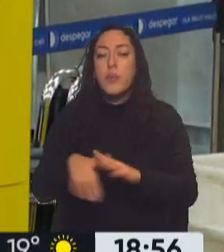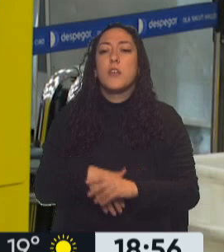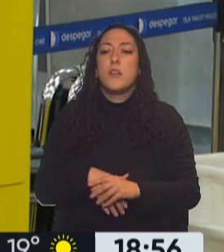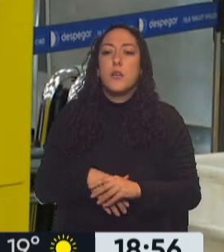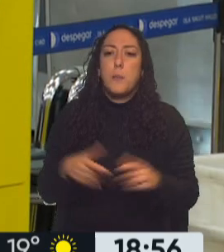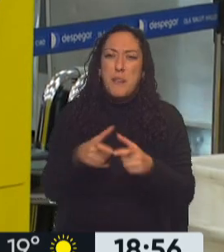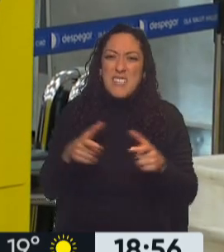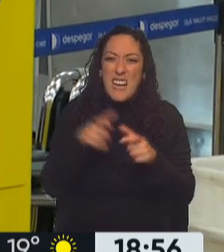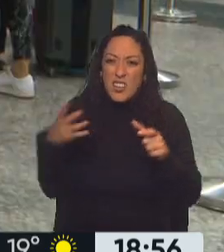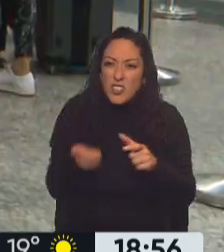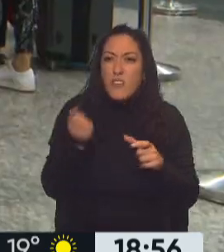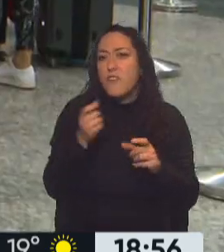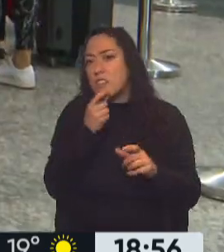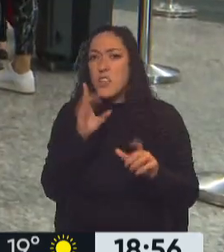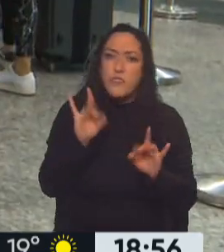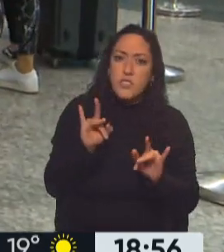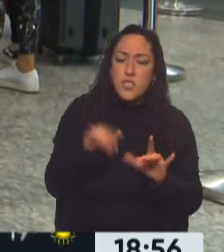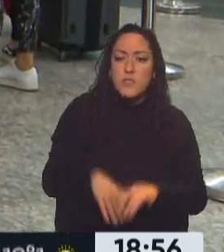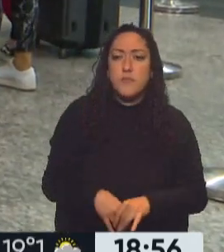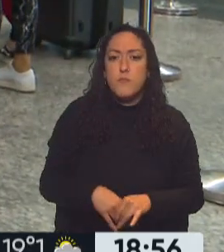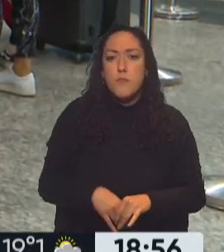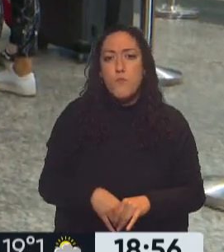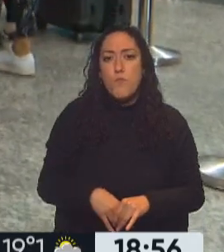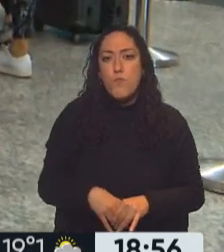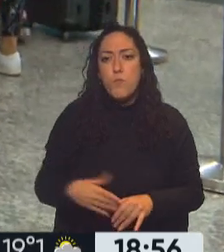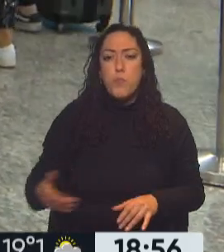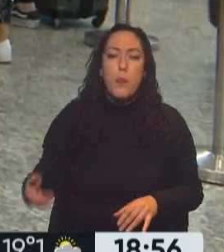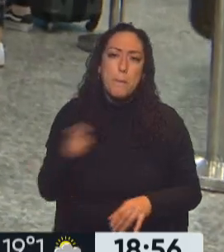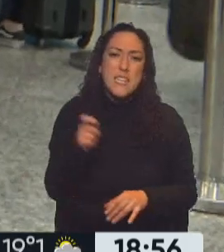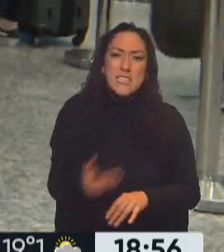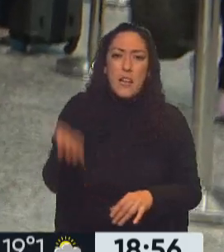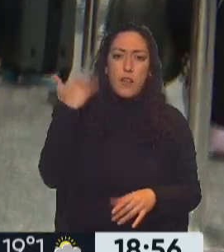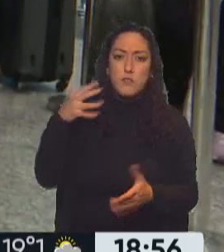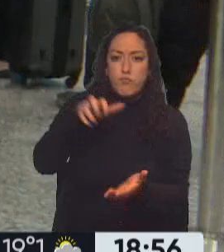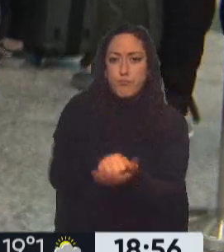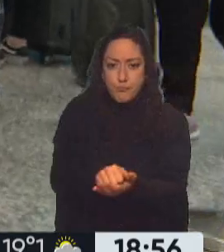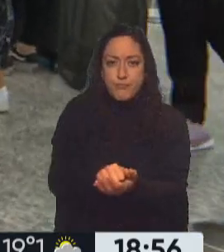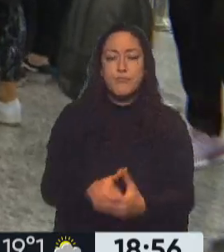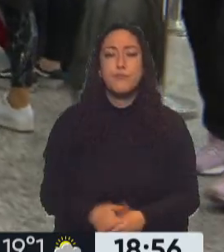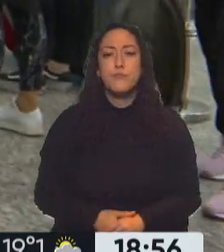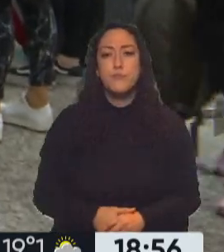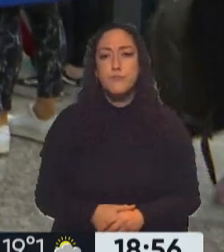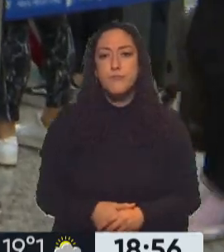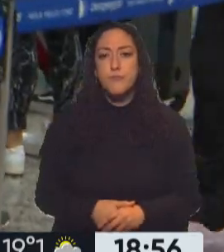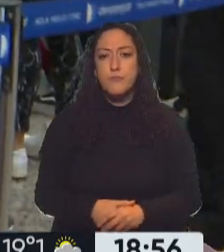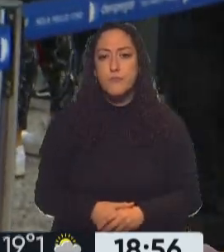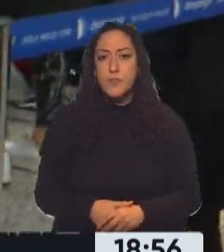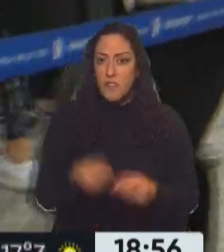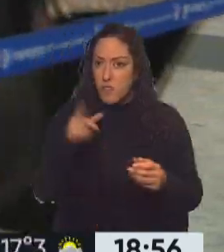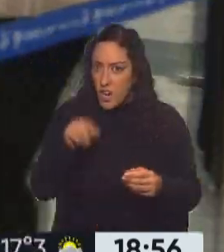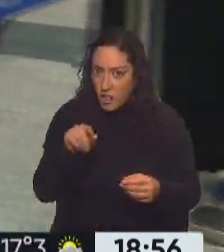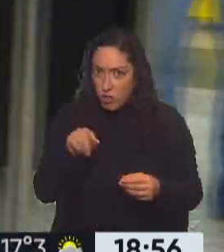conseguir pasajes? ¿Consiguieron rápido? Lo pasa que lo sacamos hace varios meses ya. Sí. ¿Y